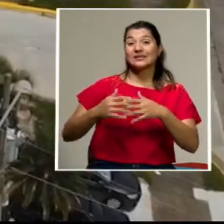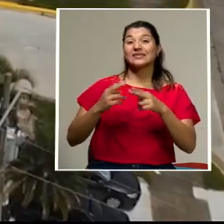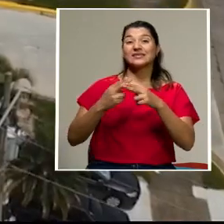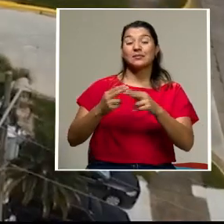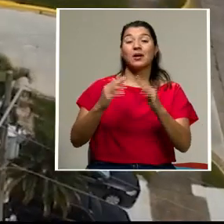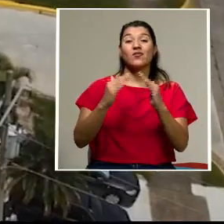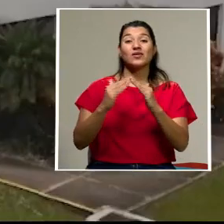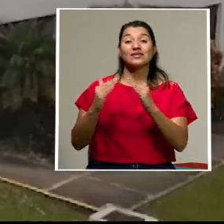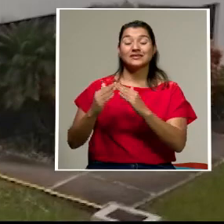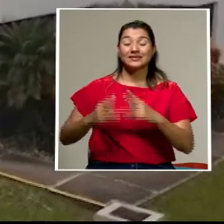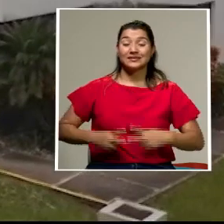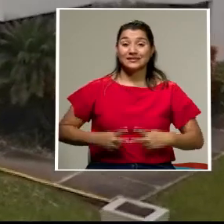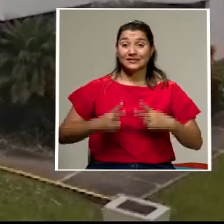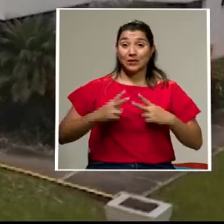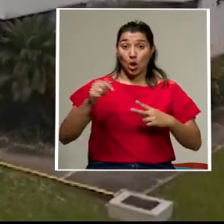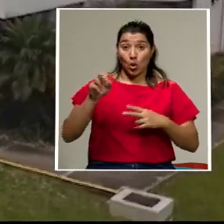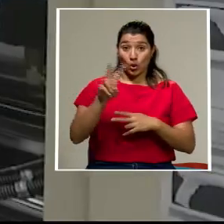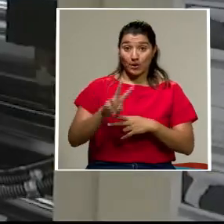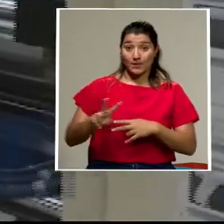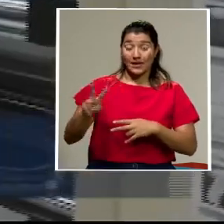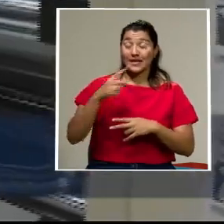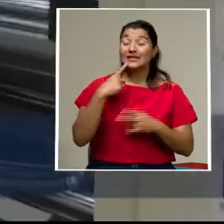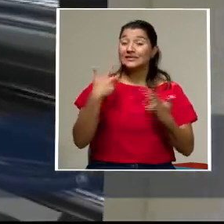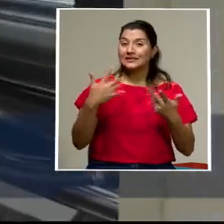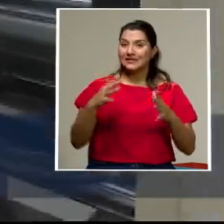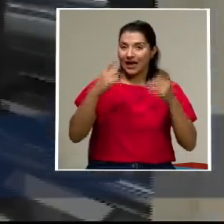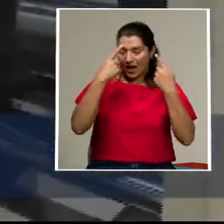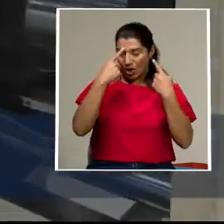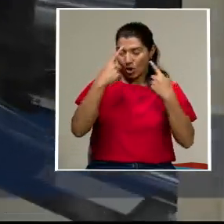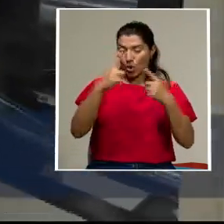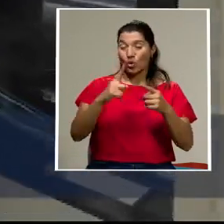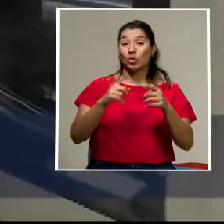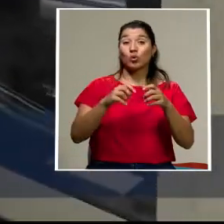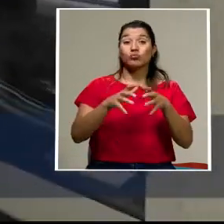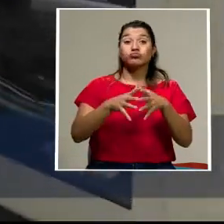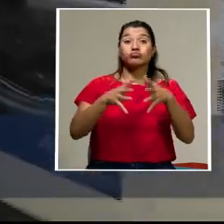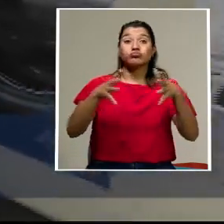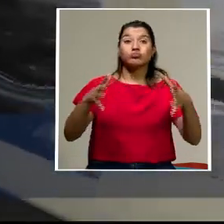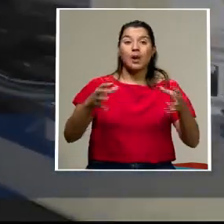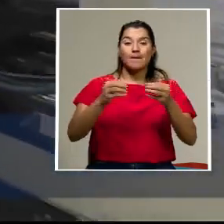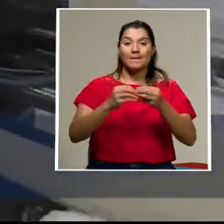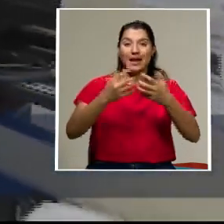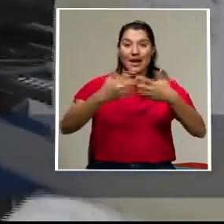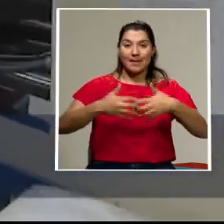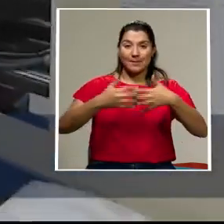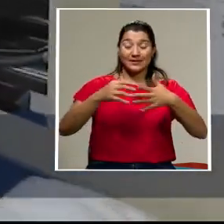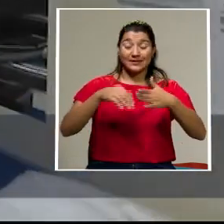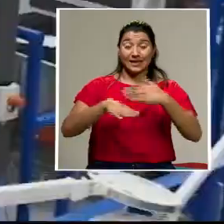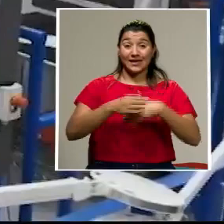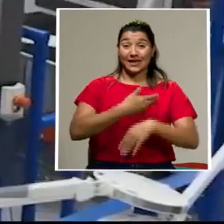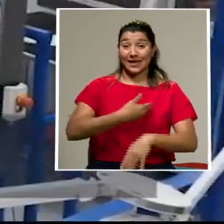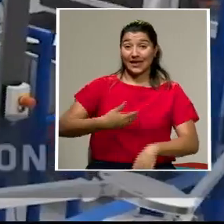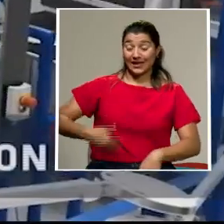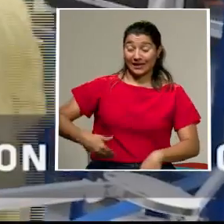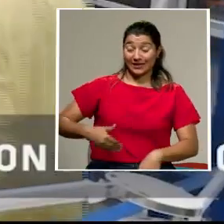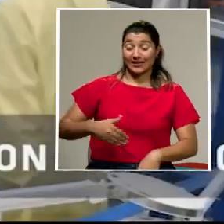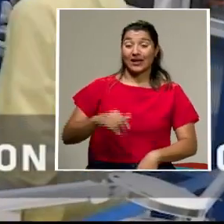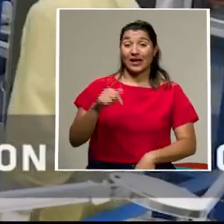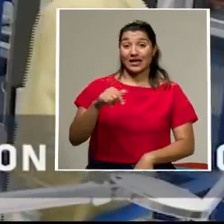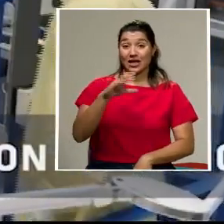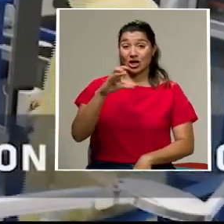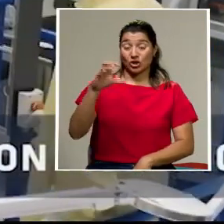este viernes que completó una importante expansión en su planta de manufactura de dispositivos médicos ubicados en Heredia, en Costa Rica.